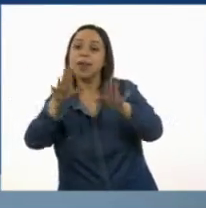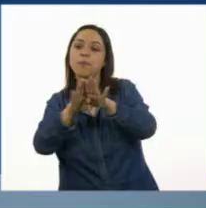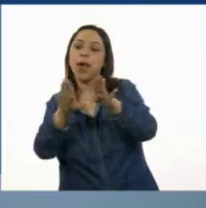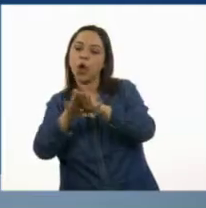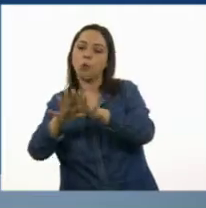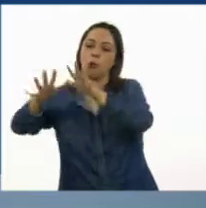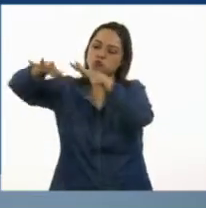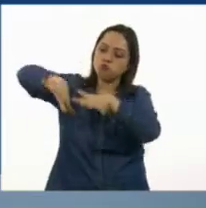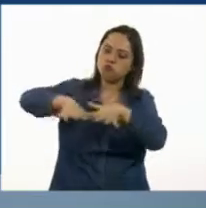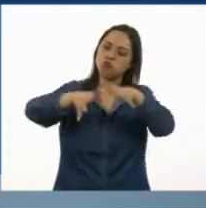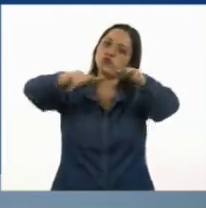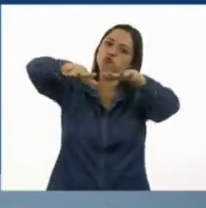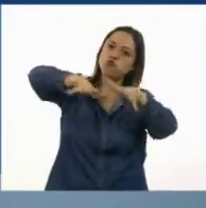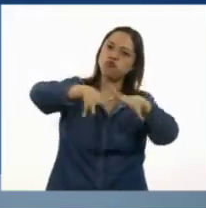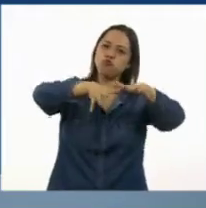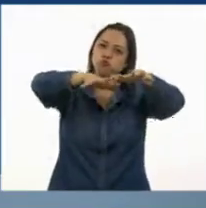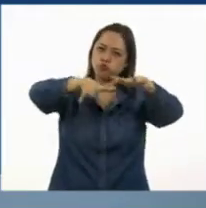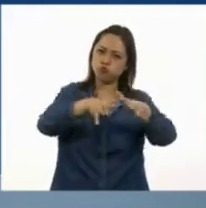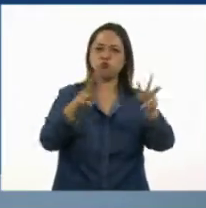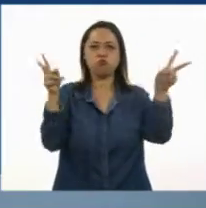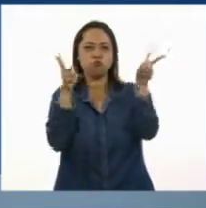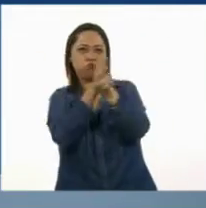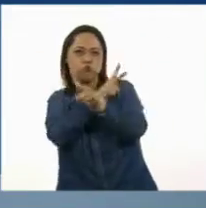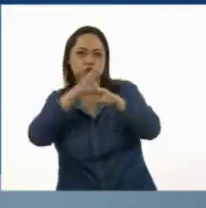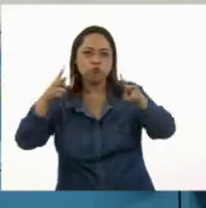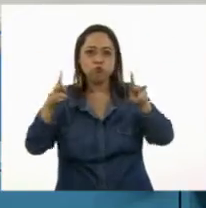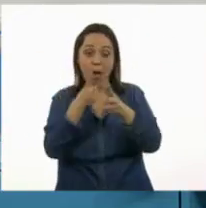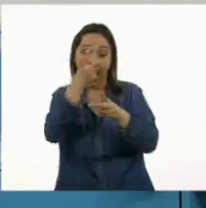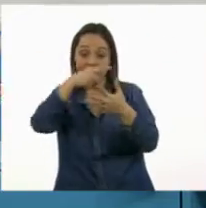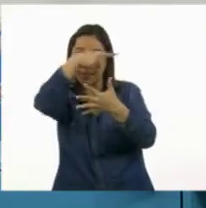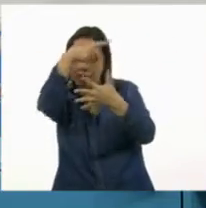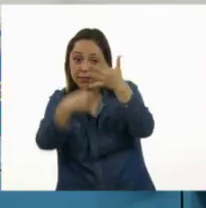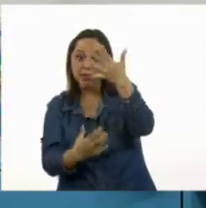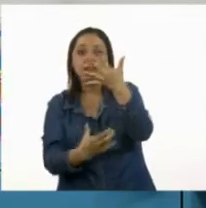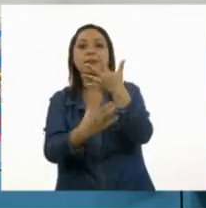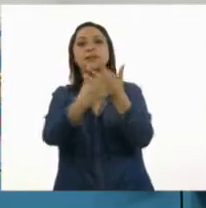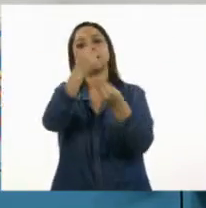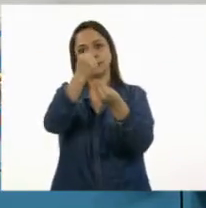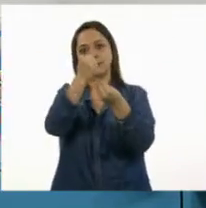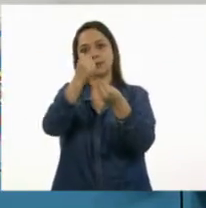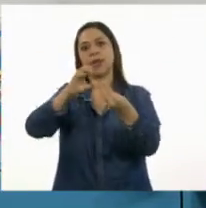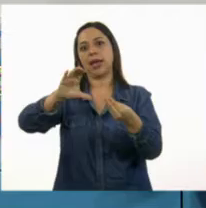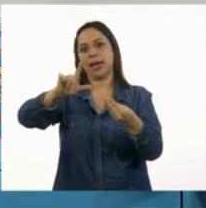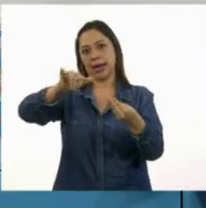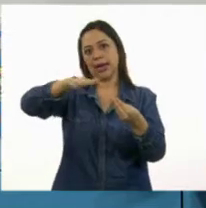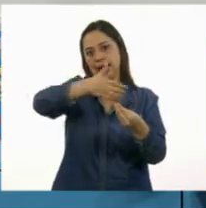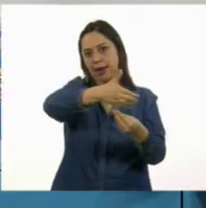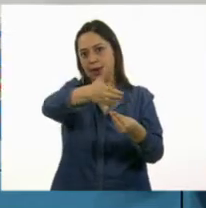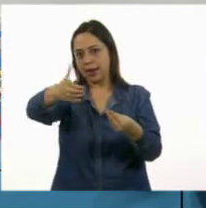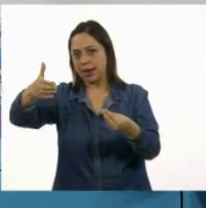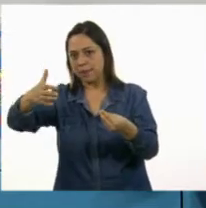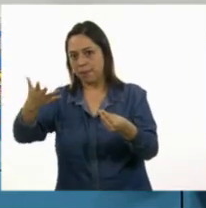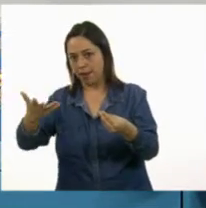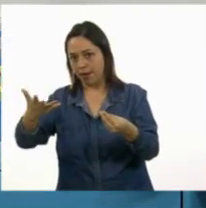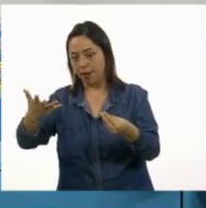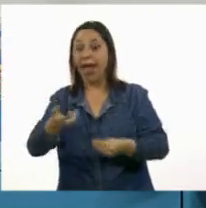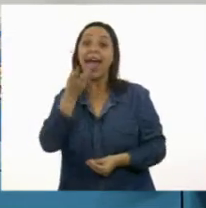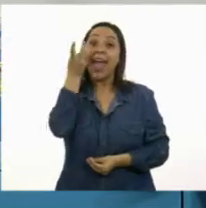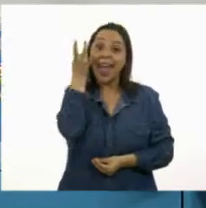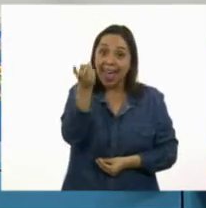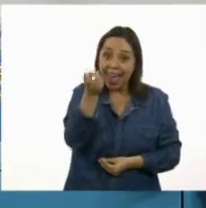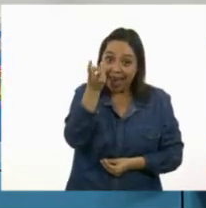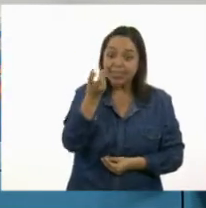marinas y el viento. Así es, Ton. Bueno, ya que hemos revisado todo esto, ahora